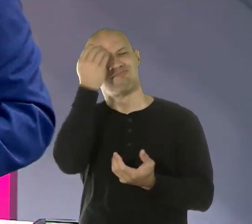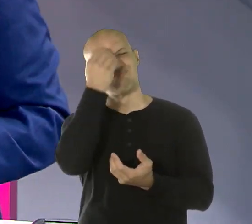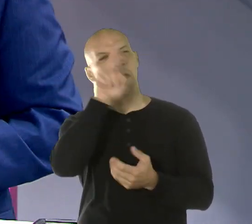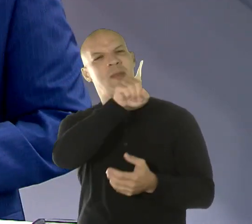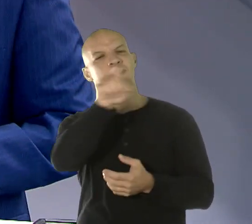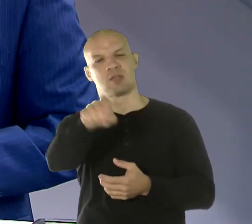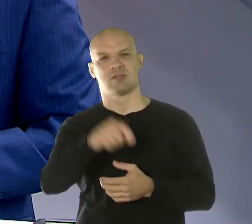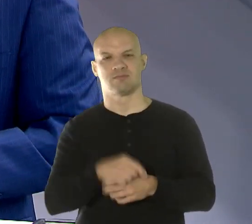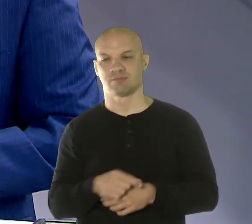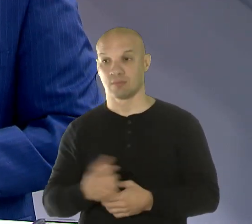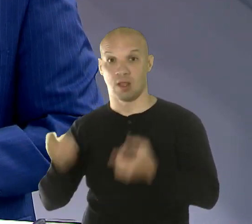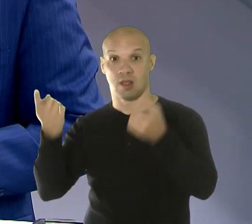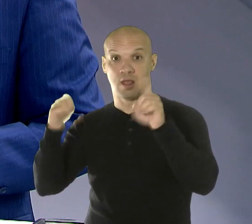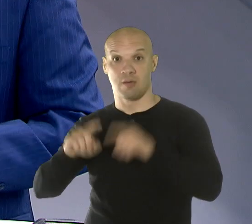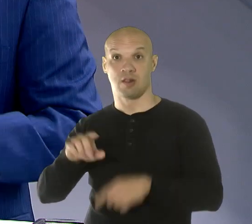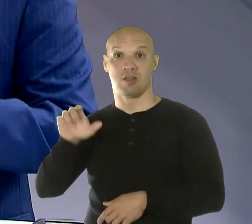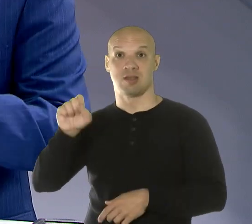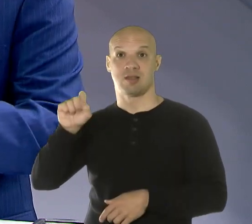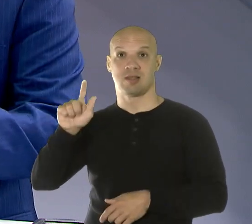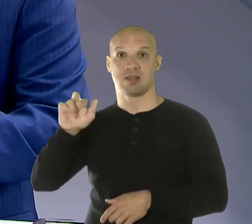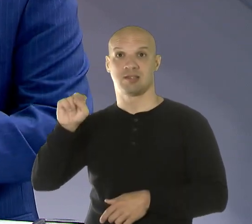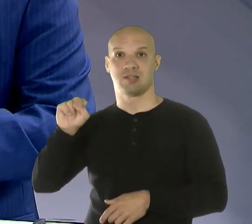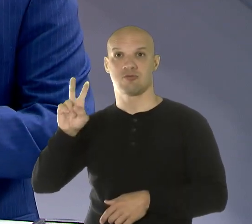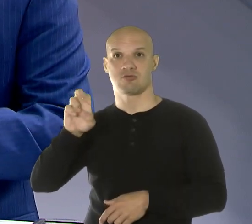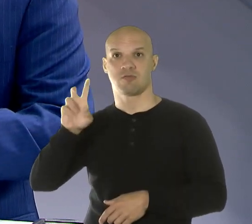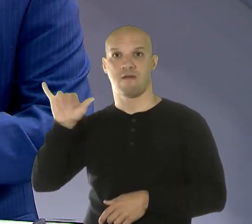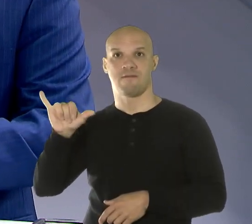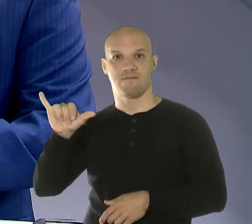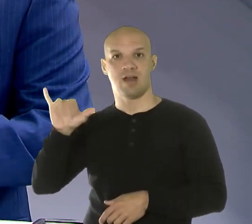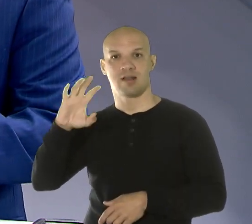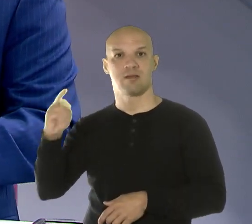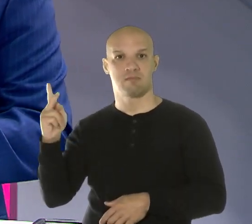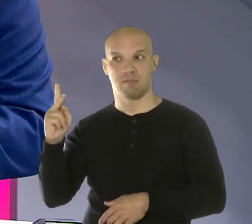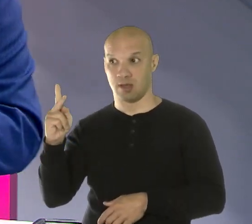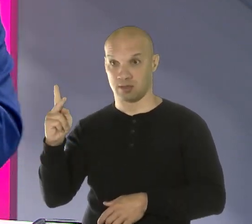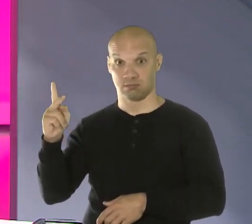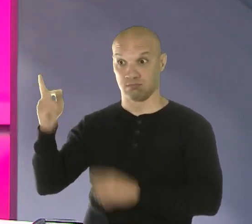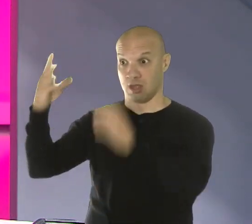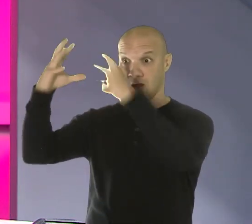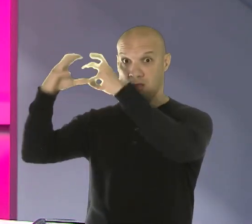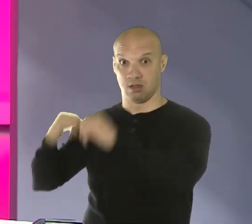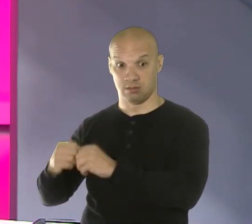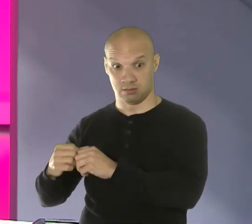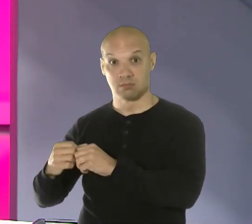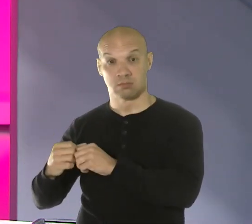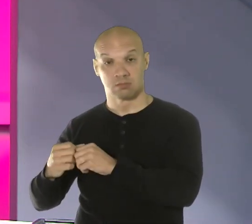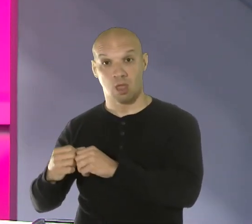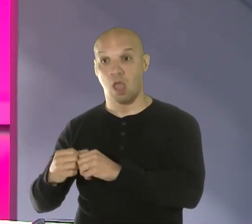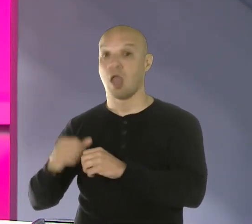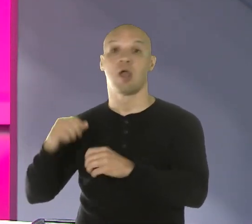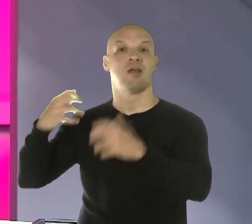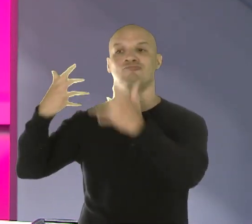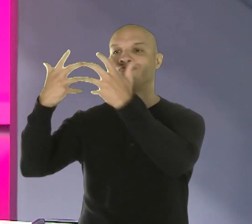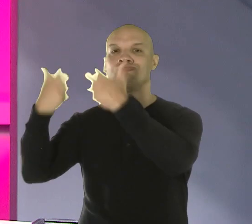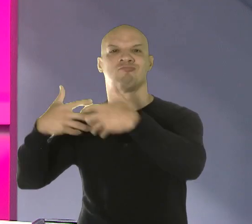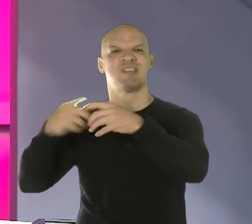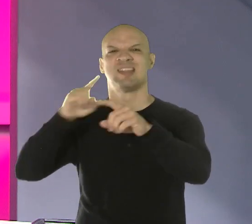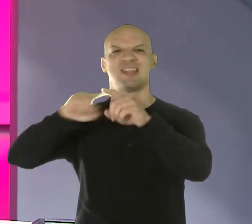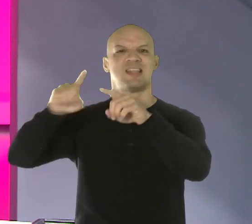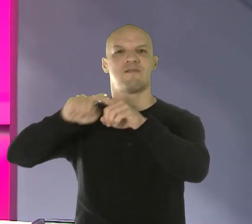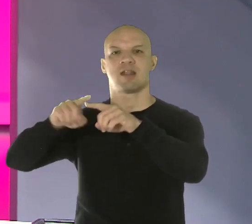todo con lo de Silicon Valley Bank, pues un poco va a afectar a estas empresas que son emergentes y que necesitan mucha inversión y confianza de parte